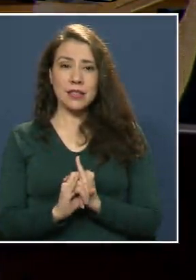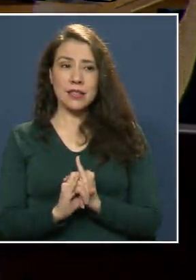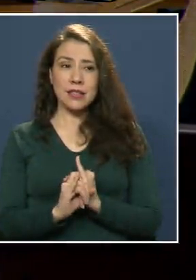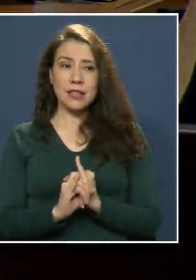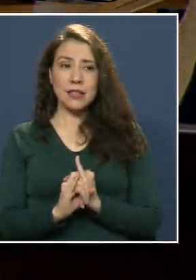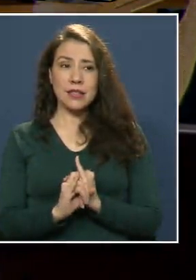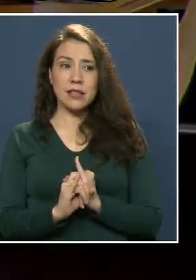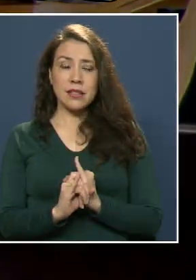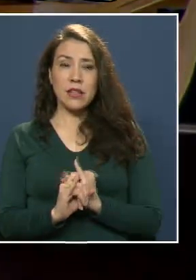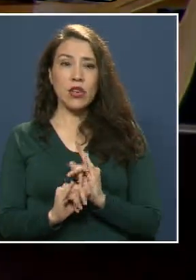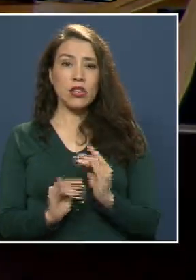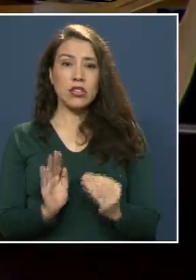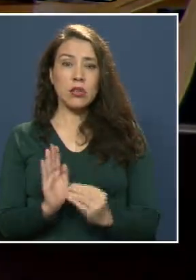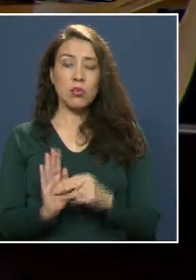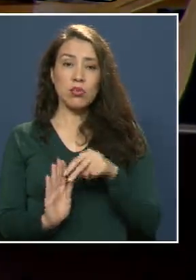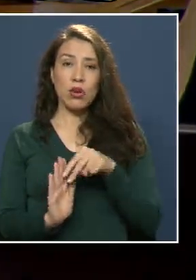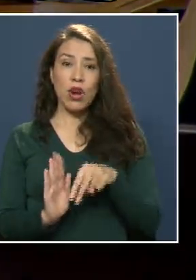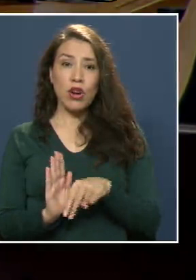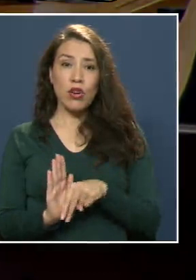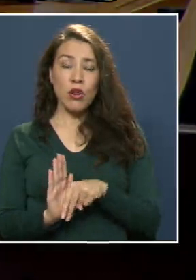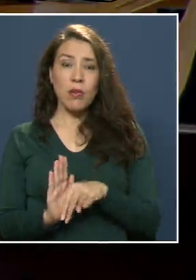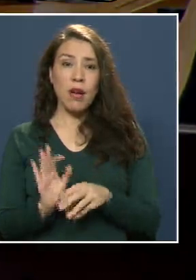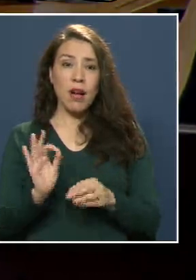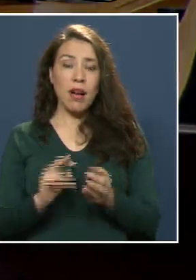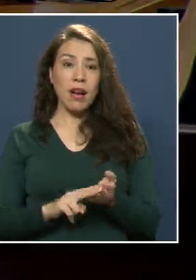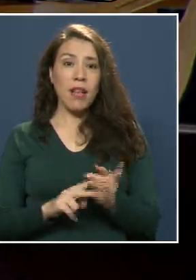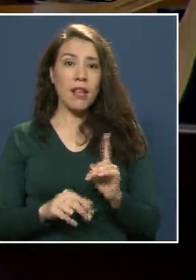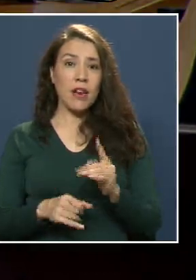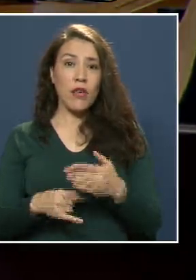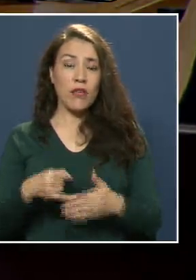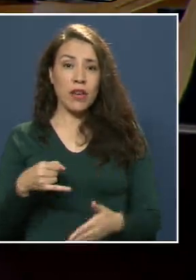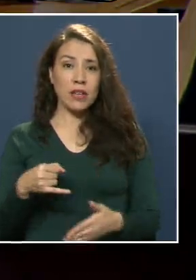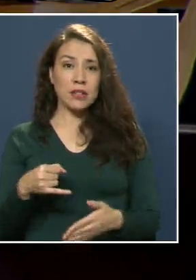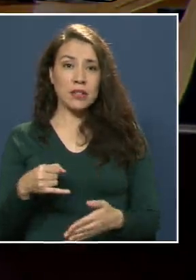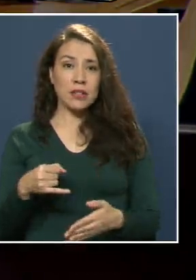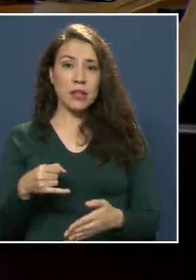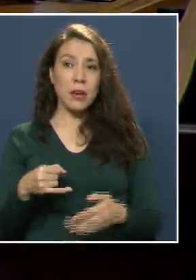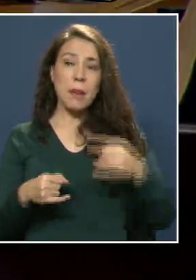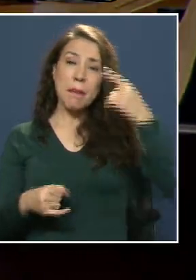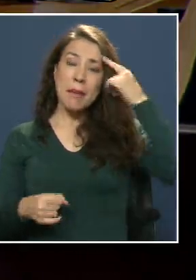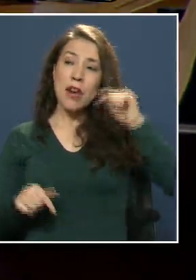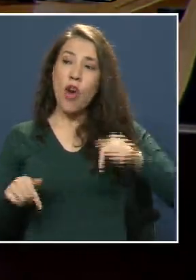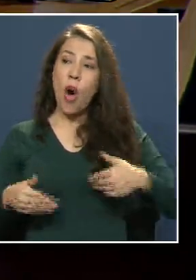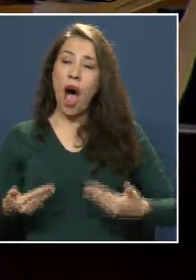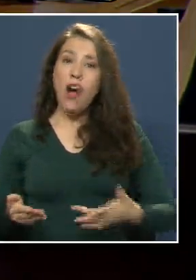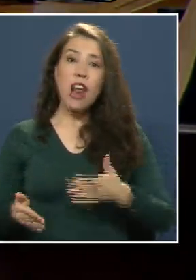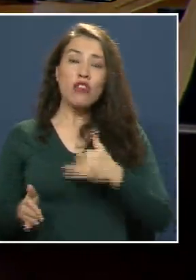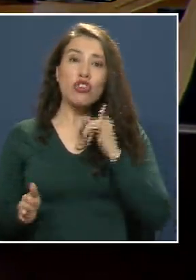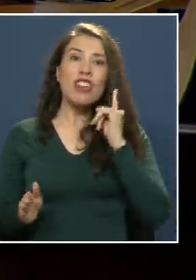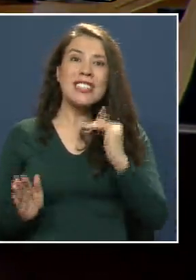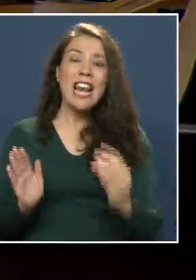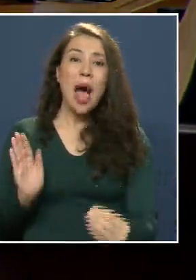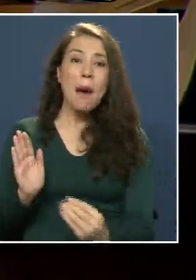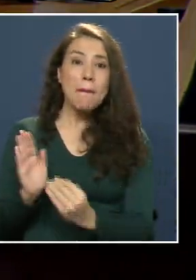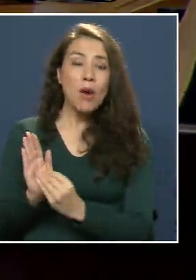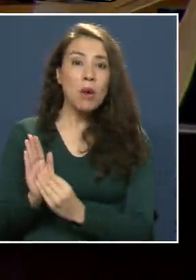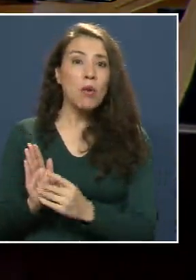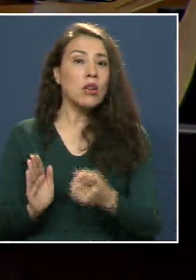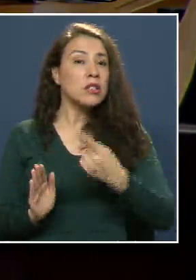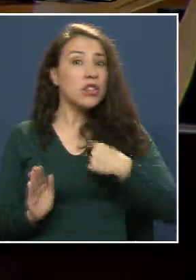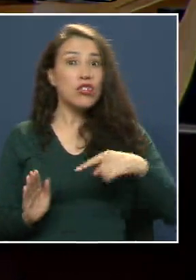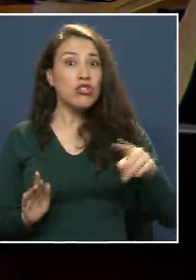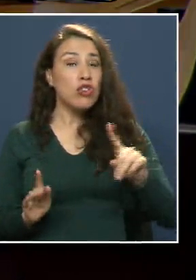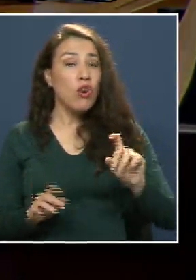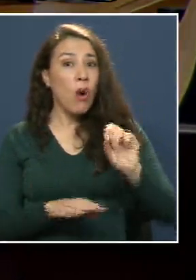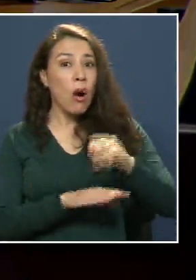No la pusimos en una norma práctica, la imprescriptibilidad. Pero hoy la estamos consagrando. Y si no la consagramos con este